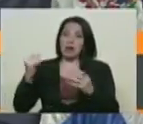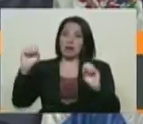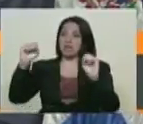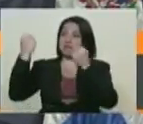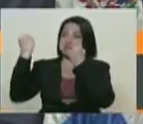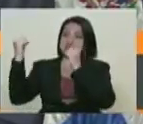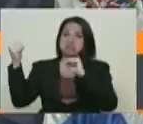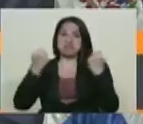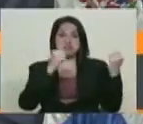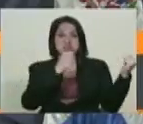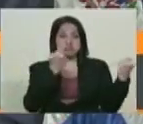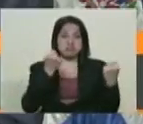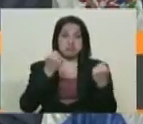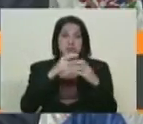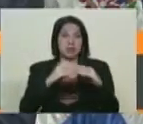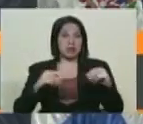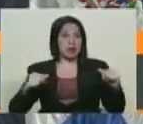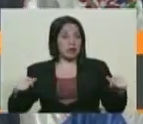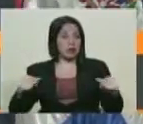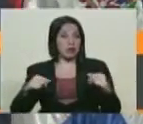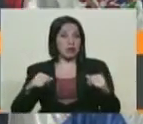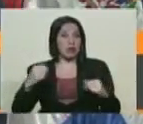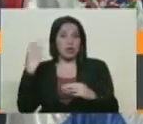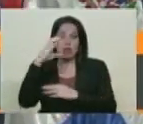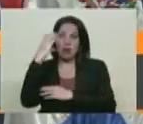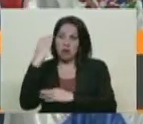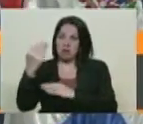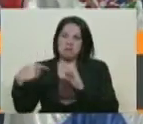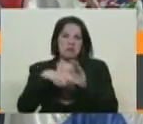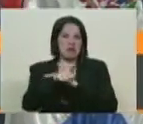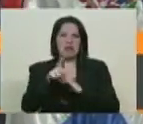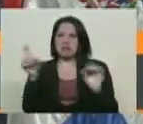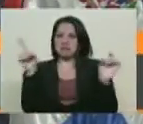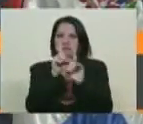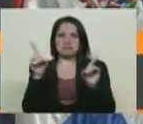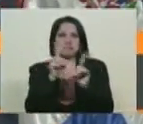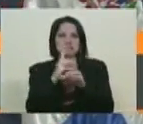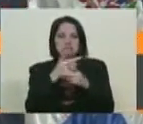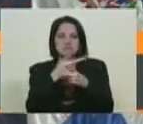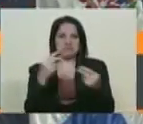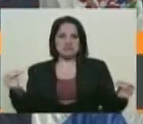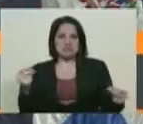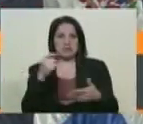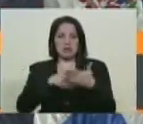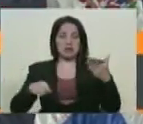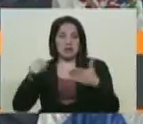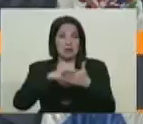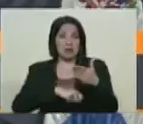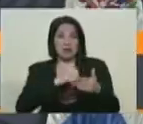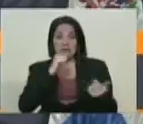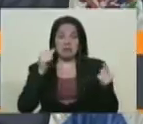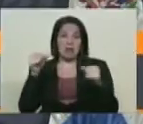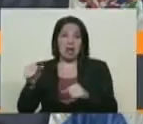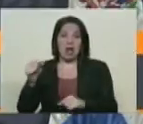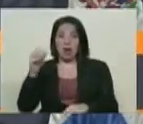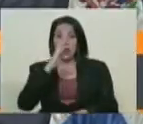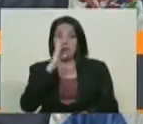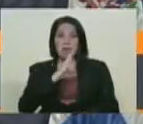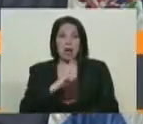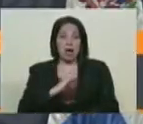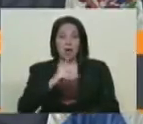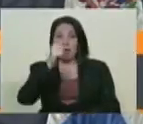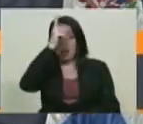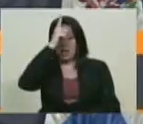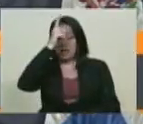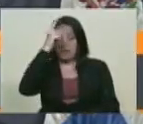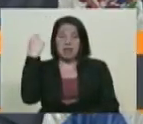paso por el territorio de la República de Colombia. Eso es criminal. Es criminal que un banco alemán, teniendo el dinero